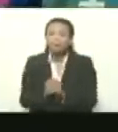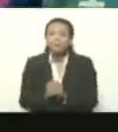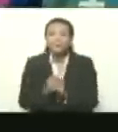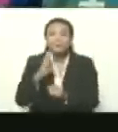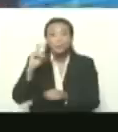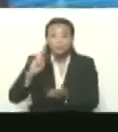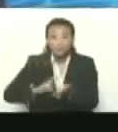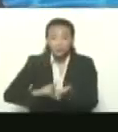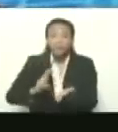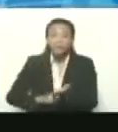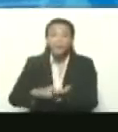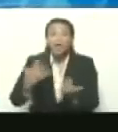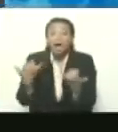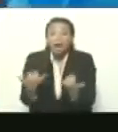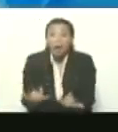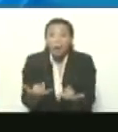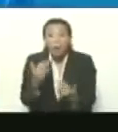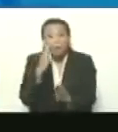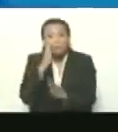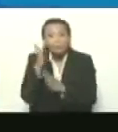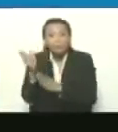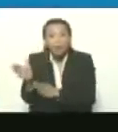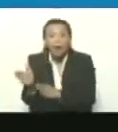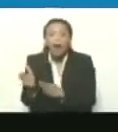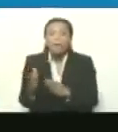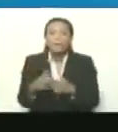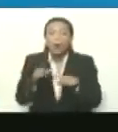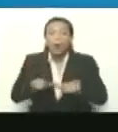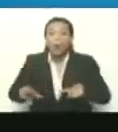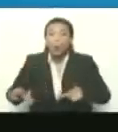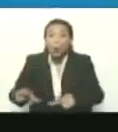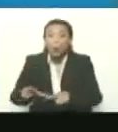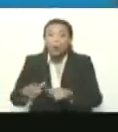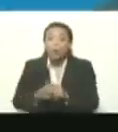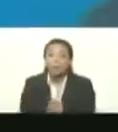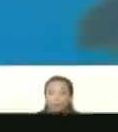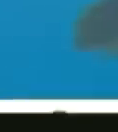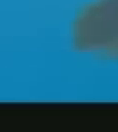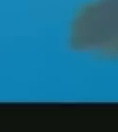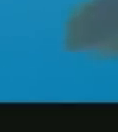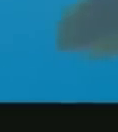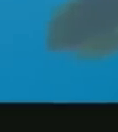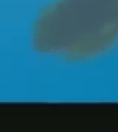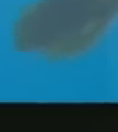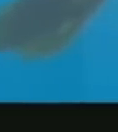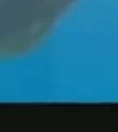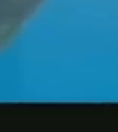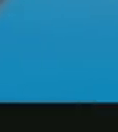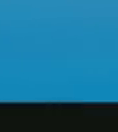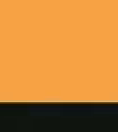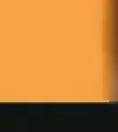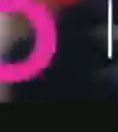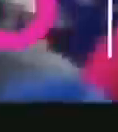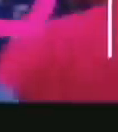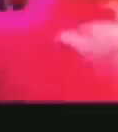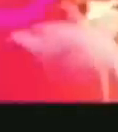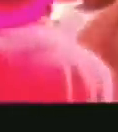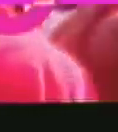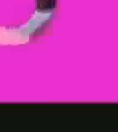me lo bendiga. Amén. Y ahora vamos al segmento con Maduro, Más Pueblo. ¡Pa'lante!